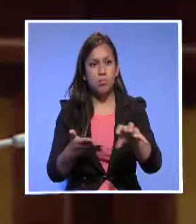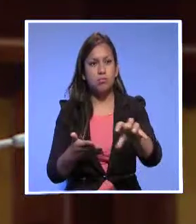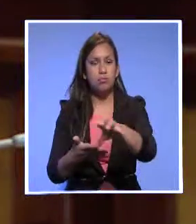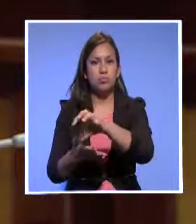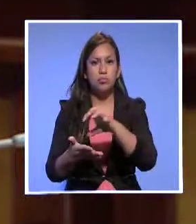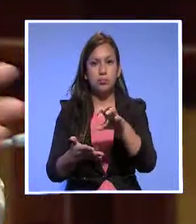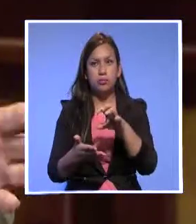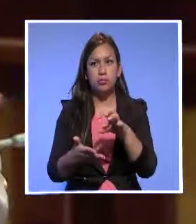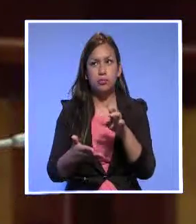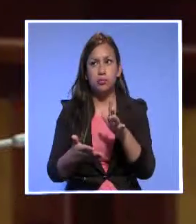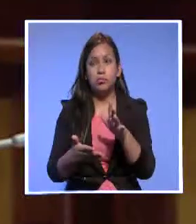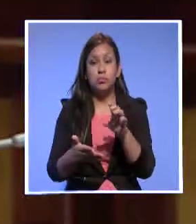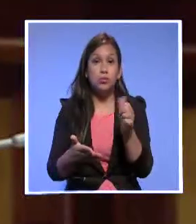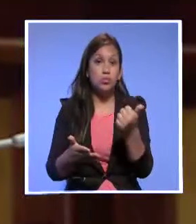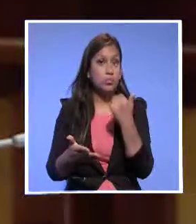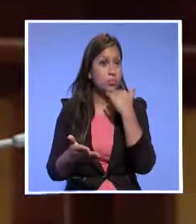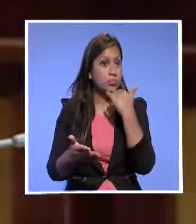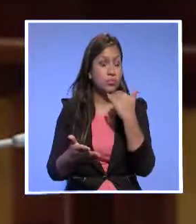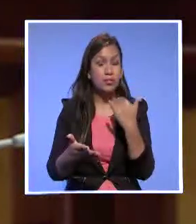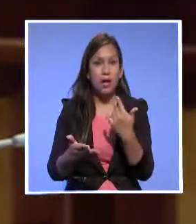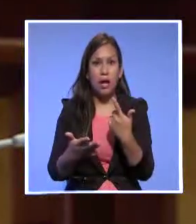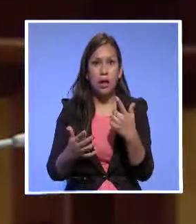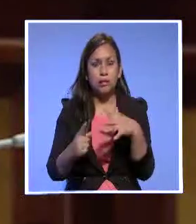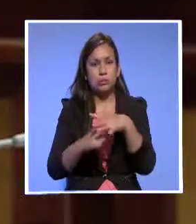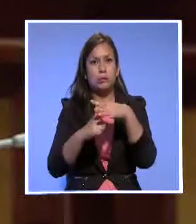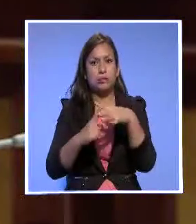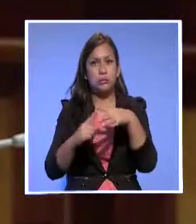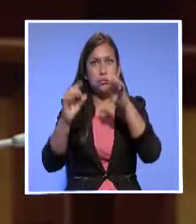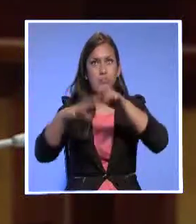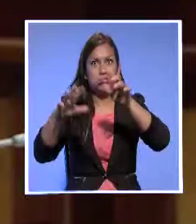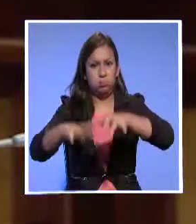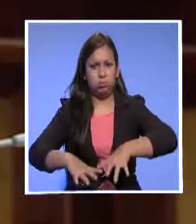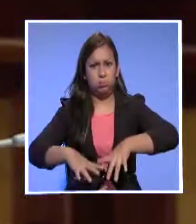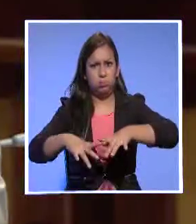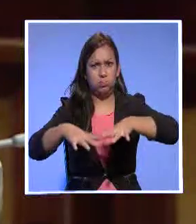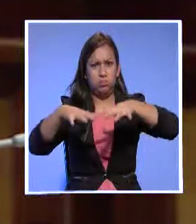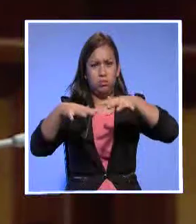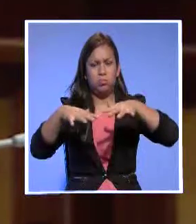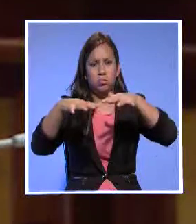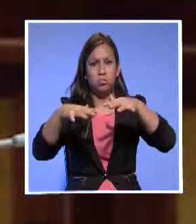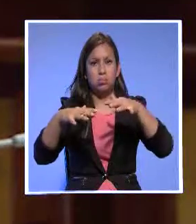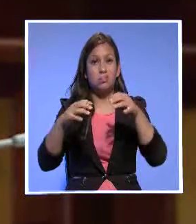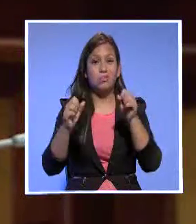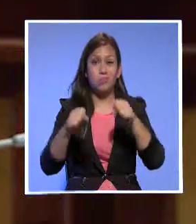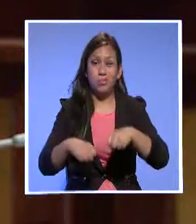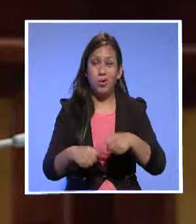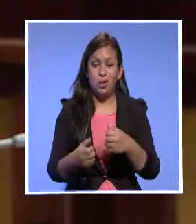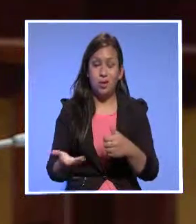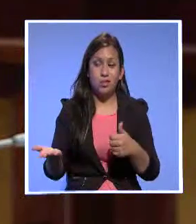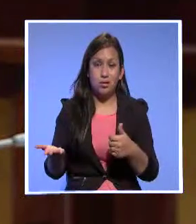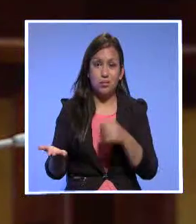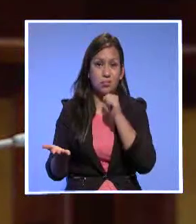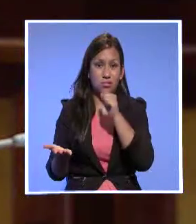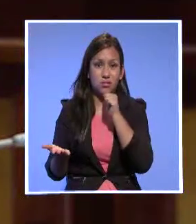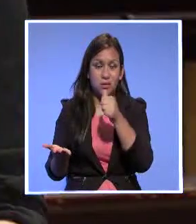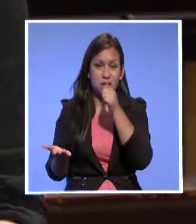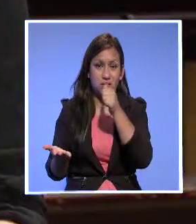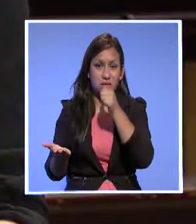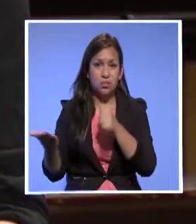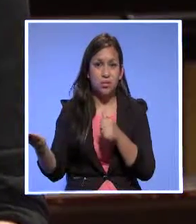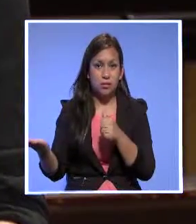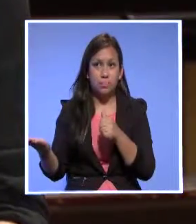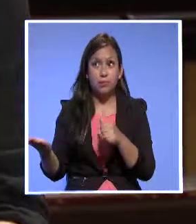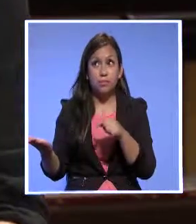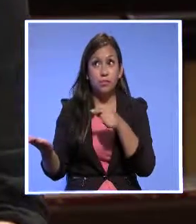que bajo alguna circunstancia alguna adversidad como el invierno o el terremoto podríamos dotar de este servicio elemental estaríamos hablando